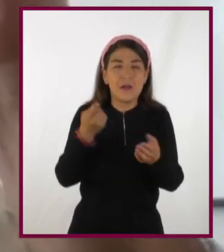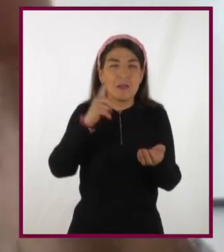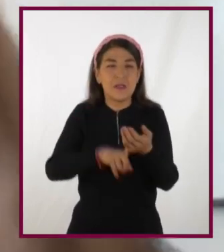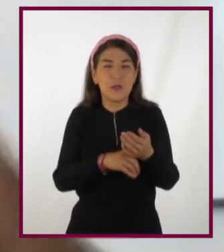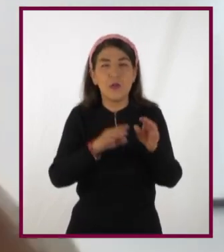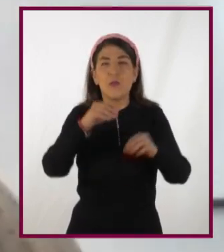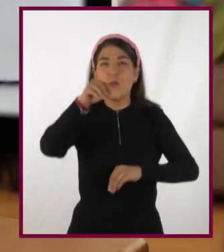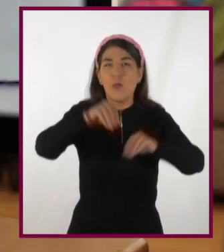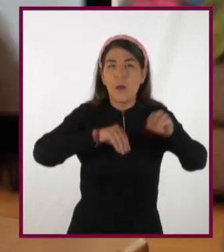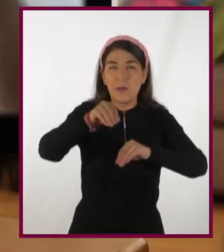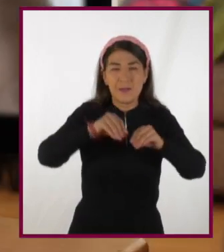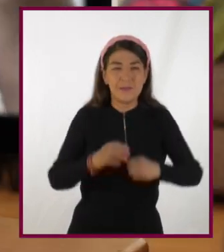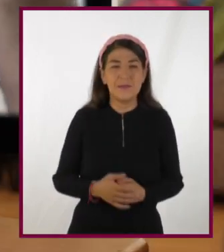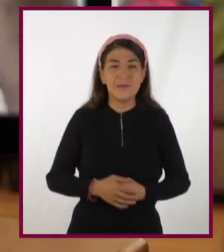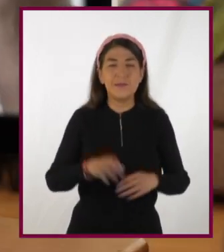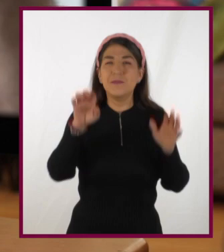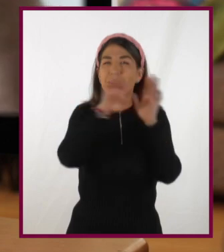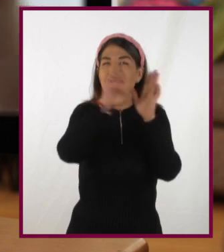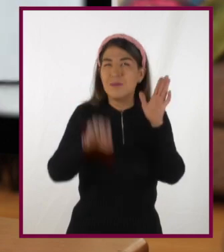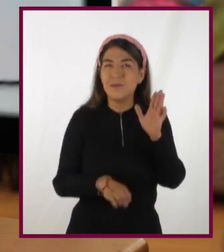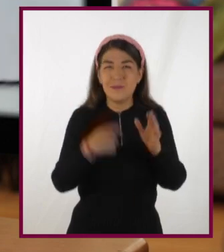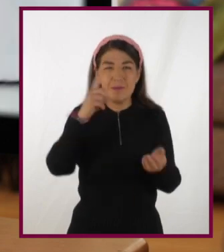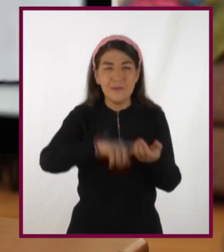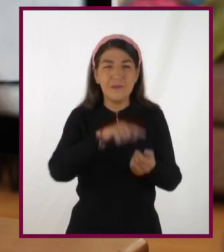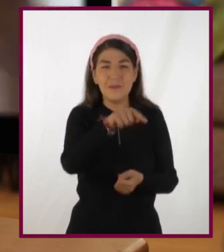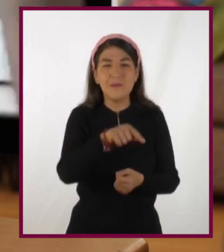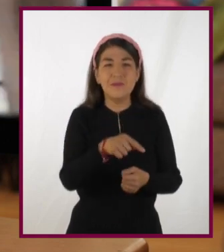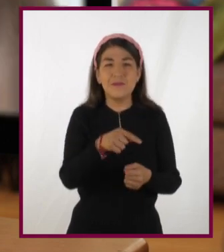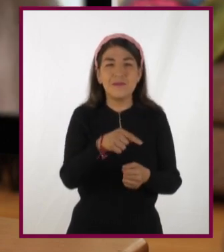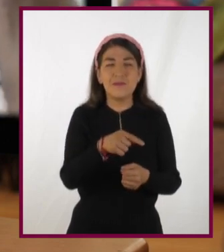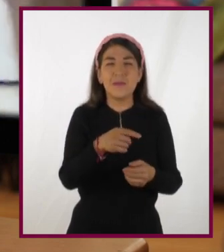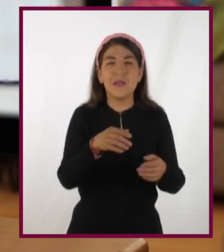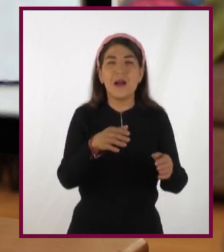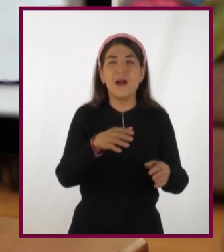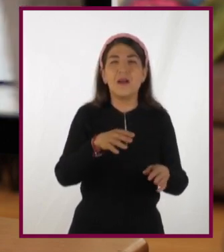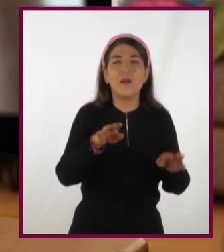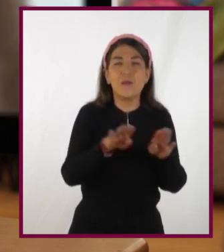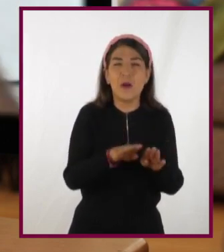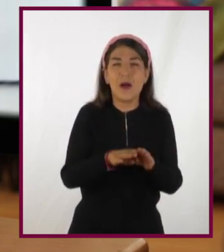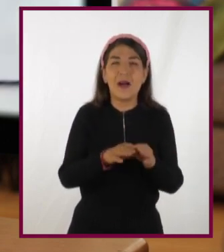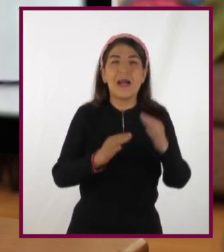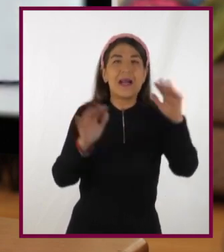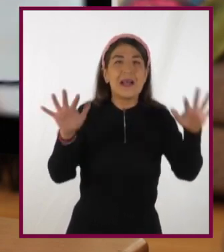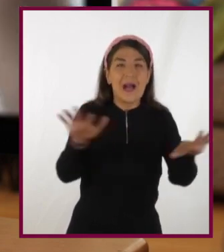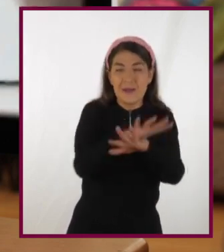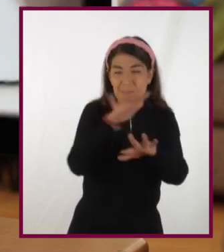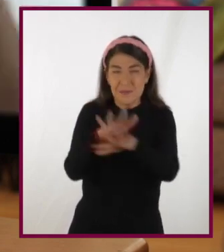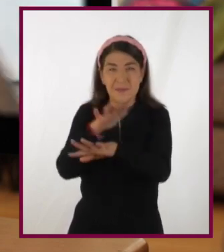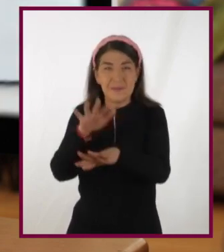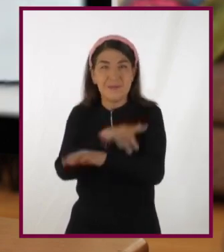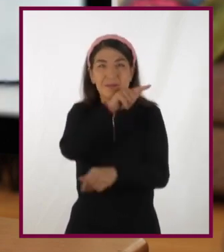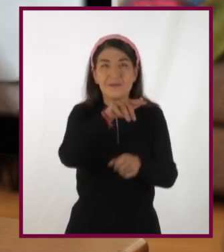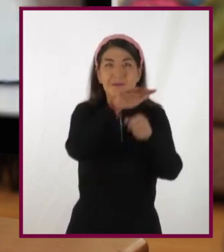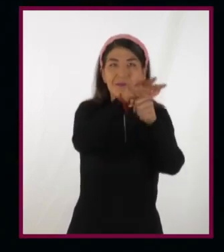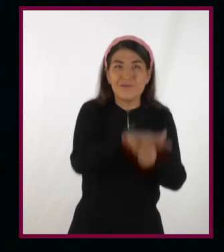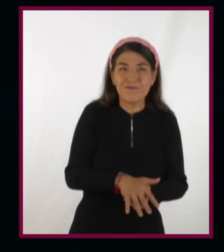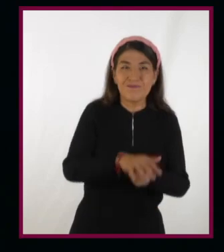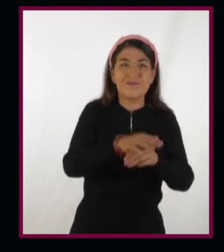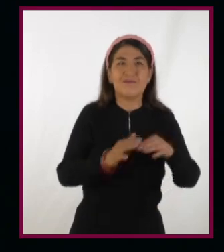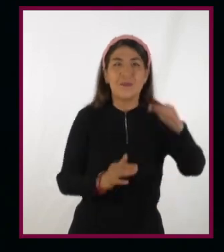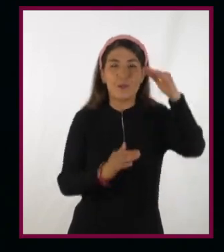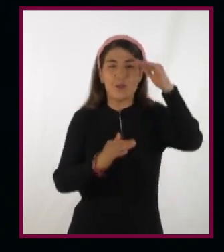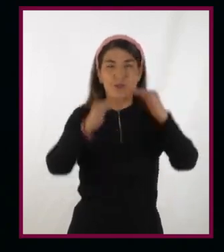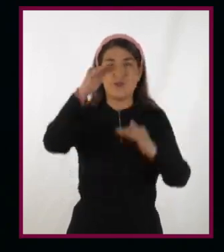de esa pequeña porción. Si tenemos en el fluido, en todo el fluido tenemos variaciones de la presión en diferentes regiones del